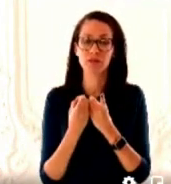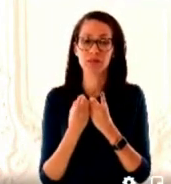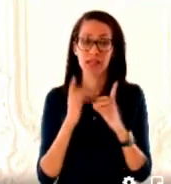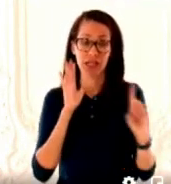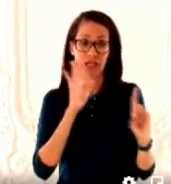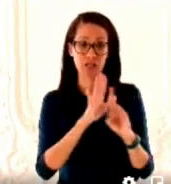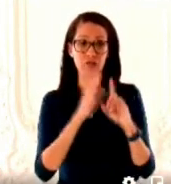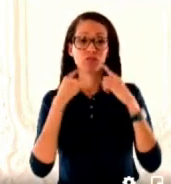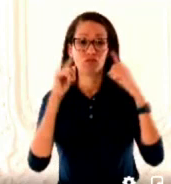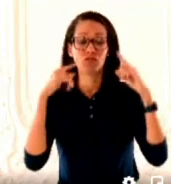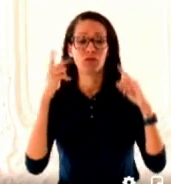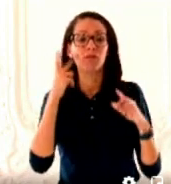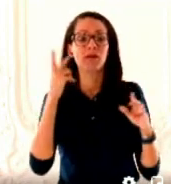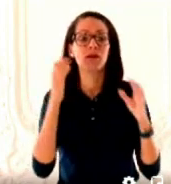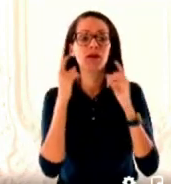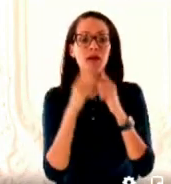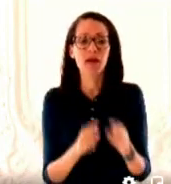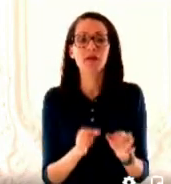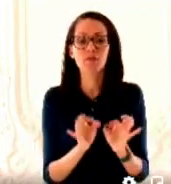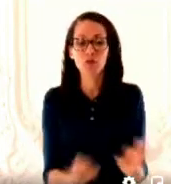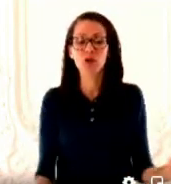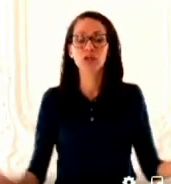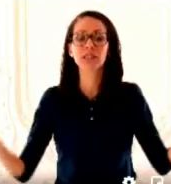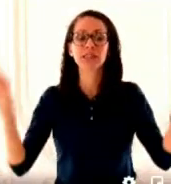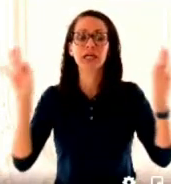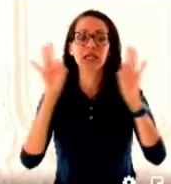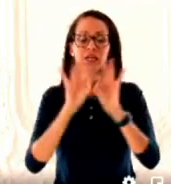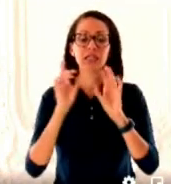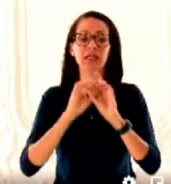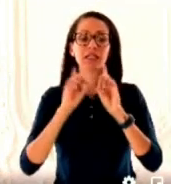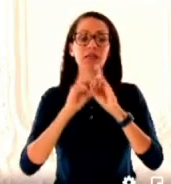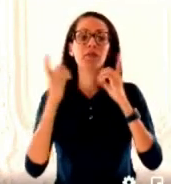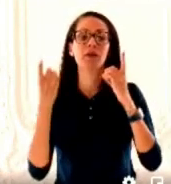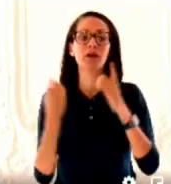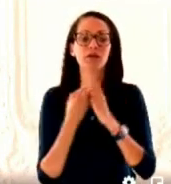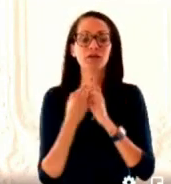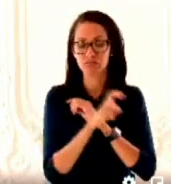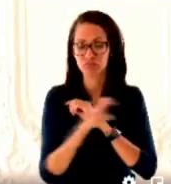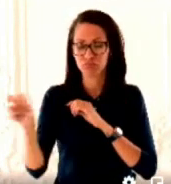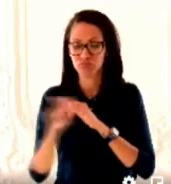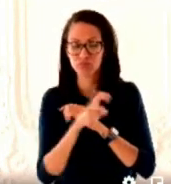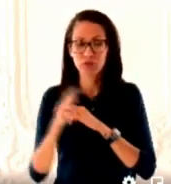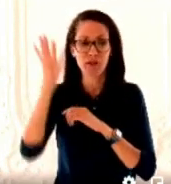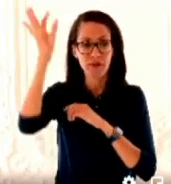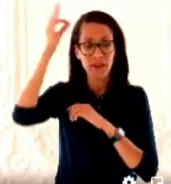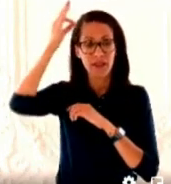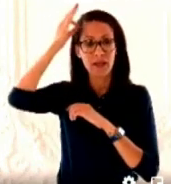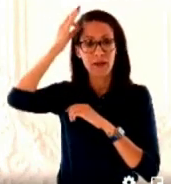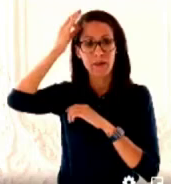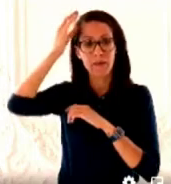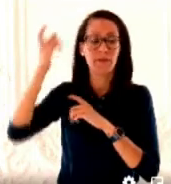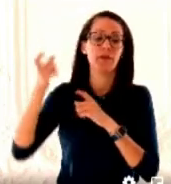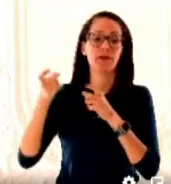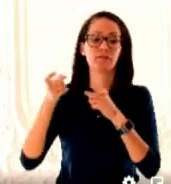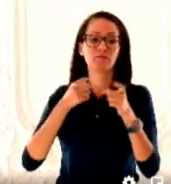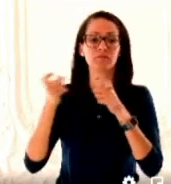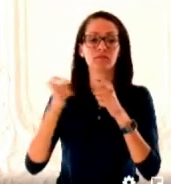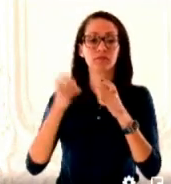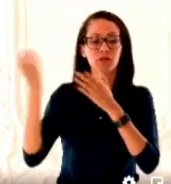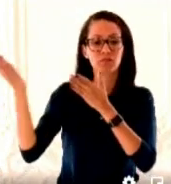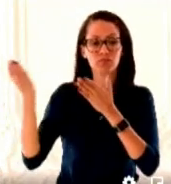se encuentra la importante dispensa del Departamento de Transportación Federal para el manejo de carga aérea